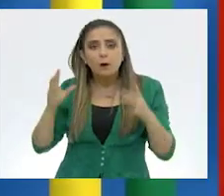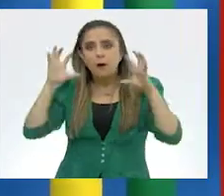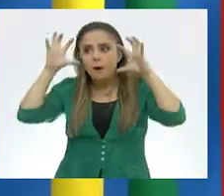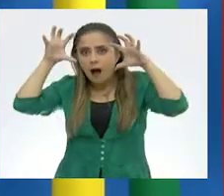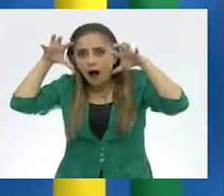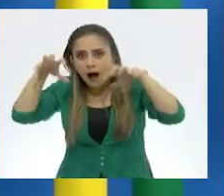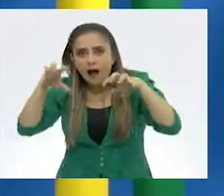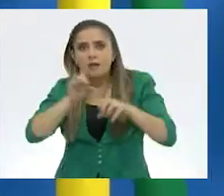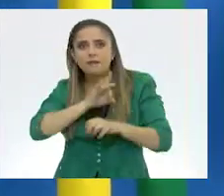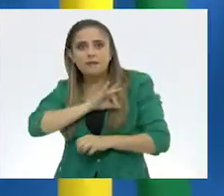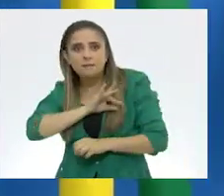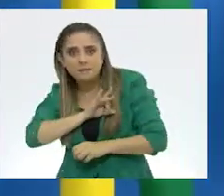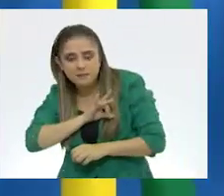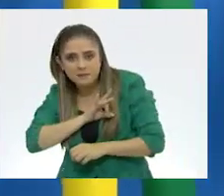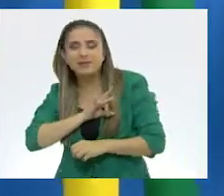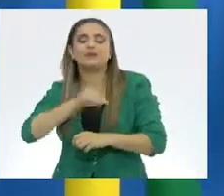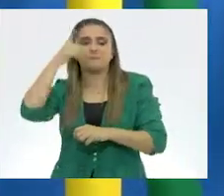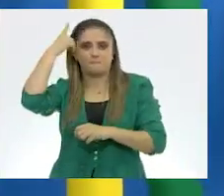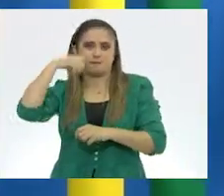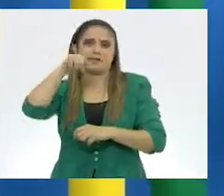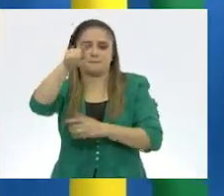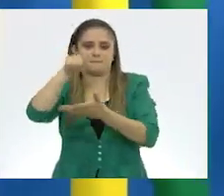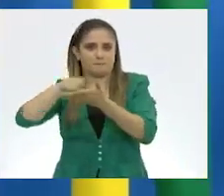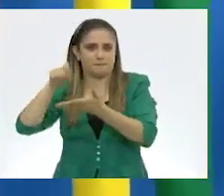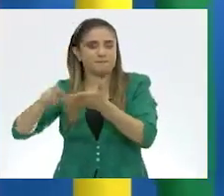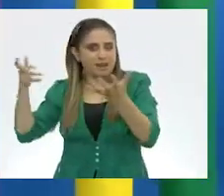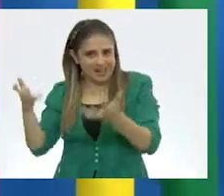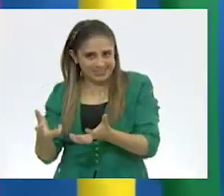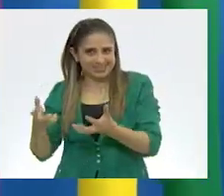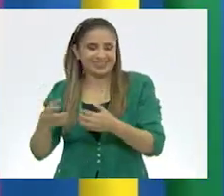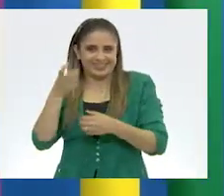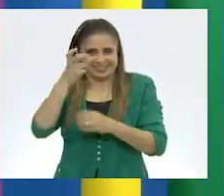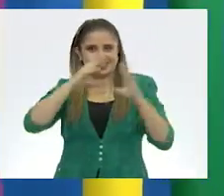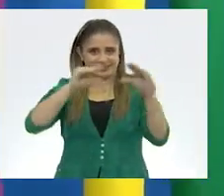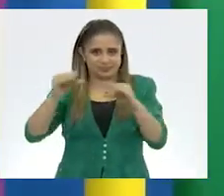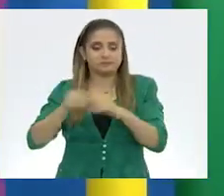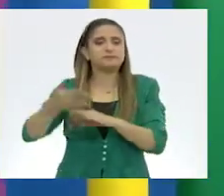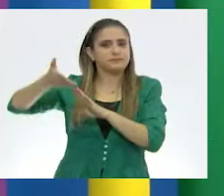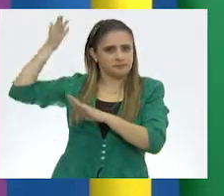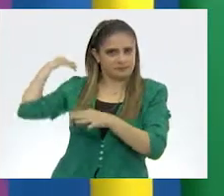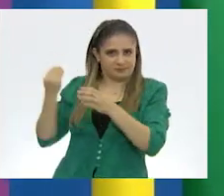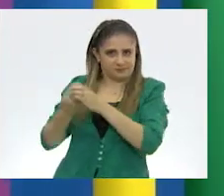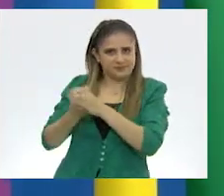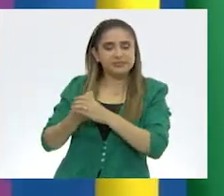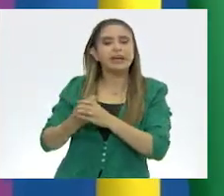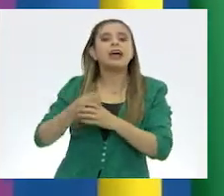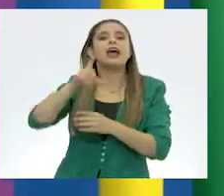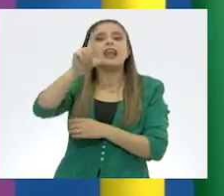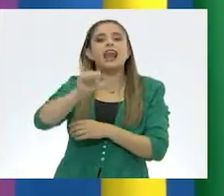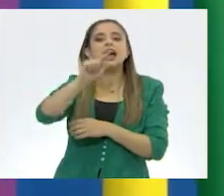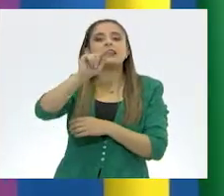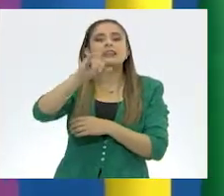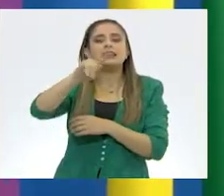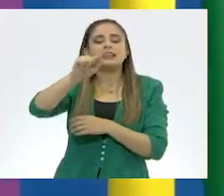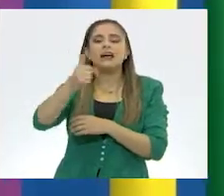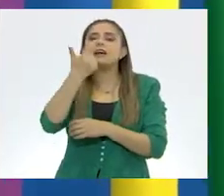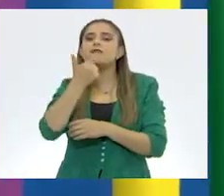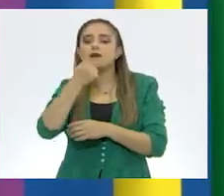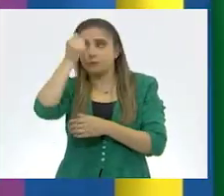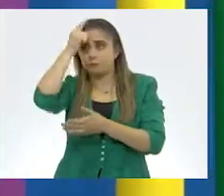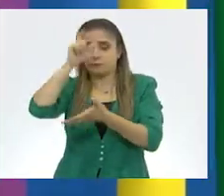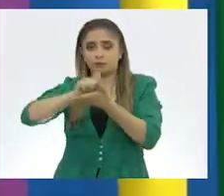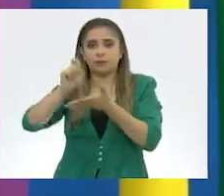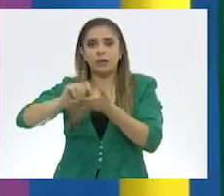y terror para su publicación. Y en la clase anterior leímos el cuento La tinta roja de Elizabeth